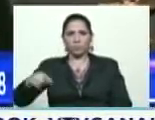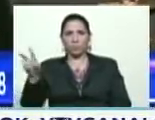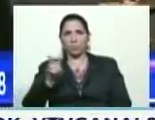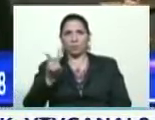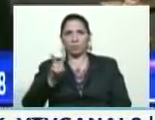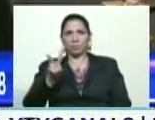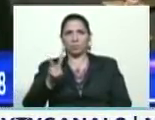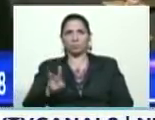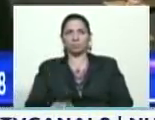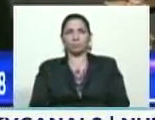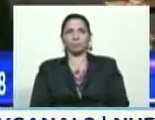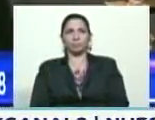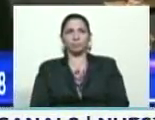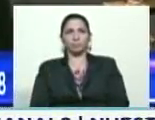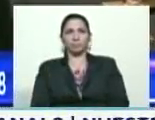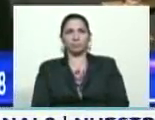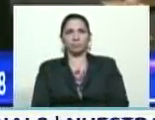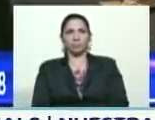Venezuela.